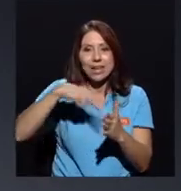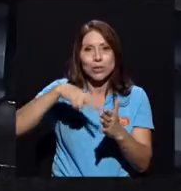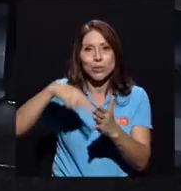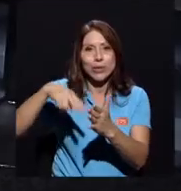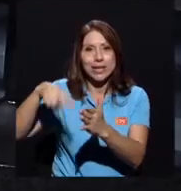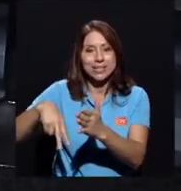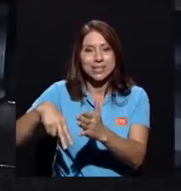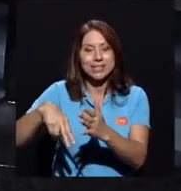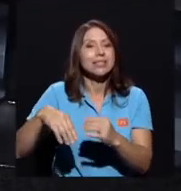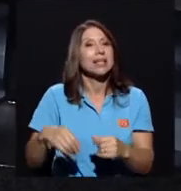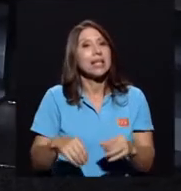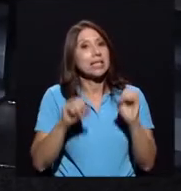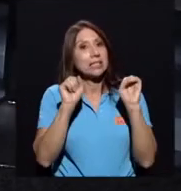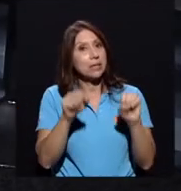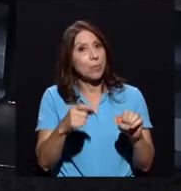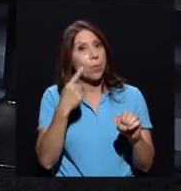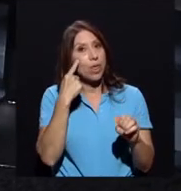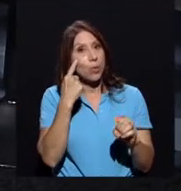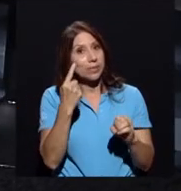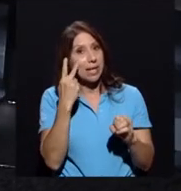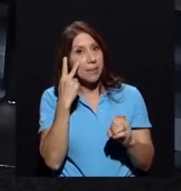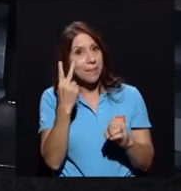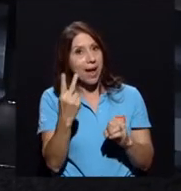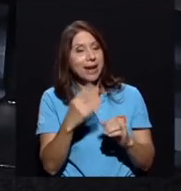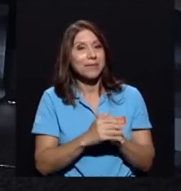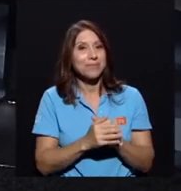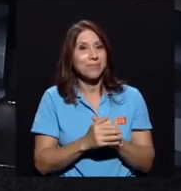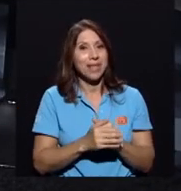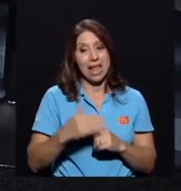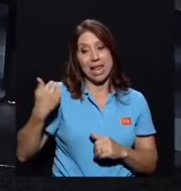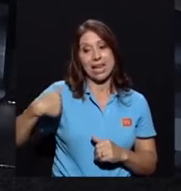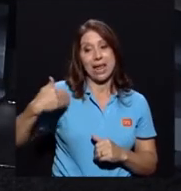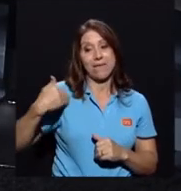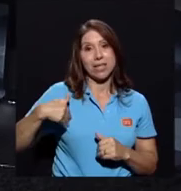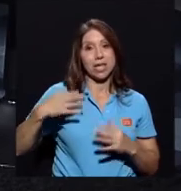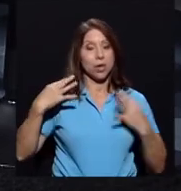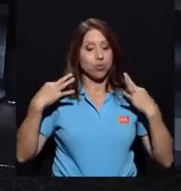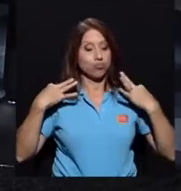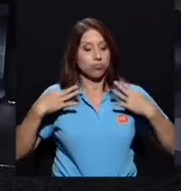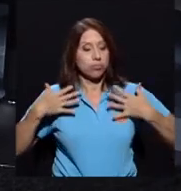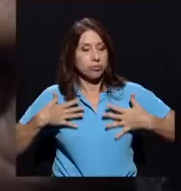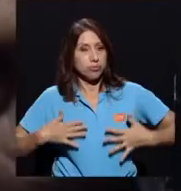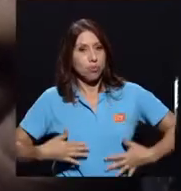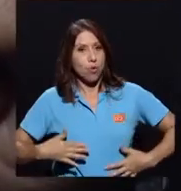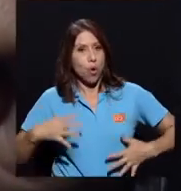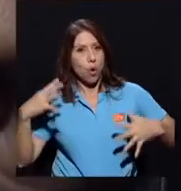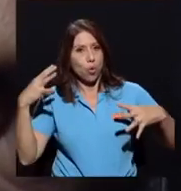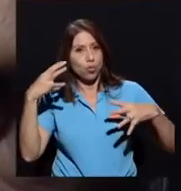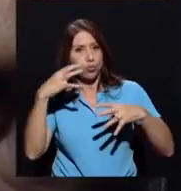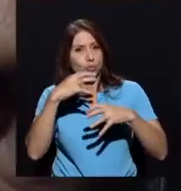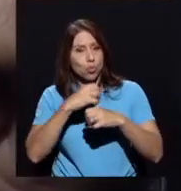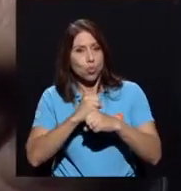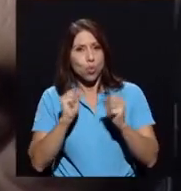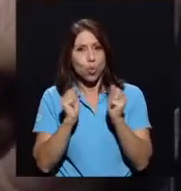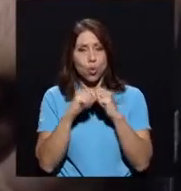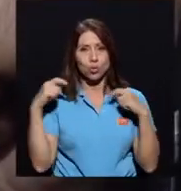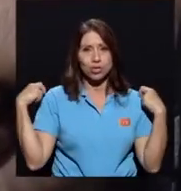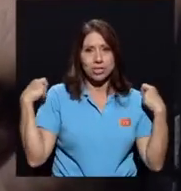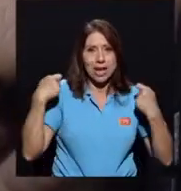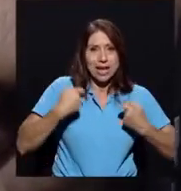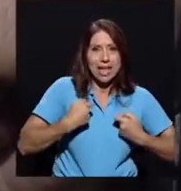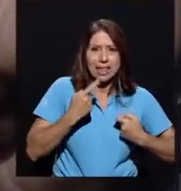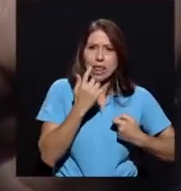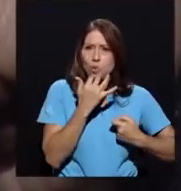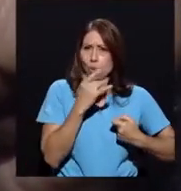observar el caballero viste un traje oscuro y lleva una chaqueta de un color